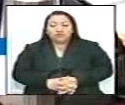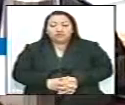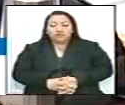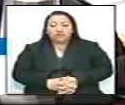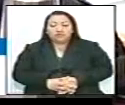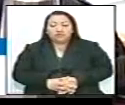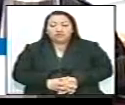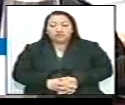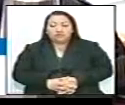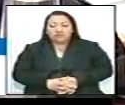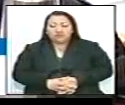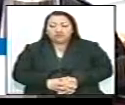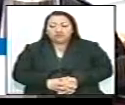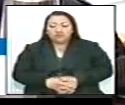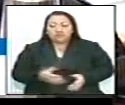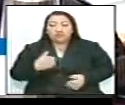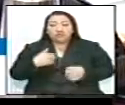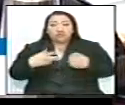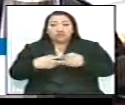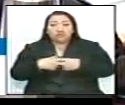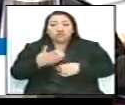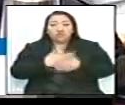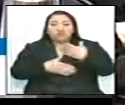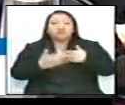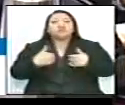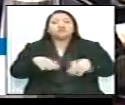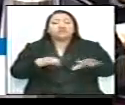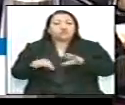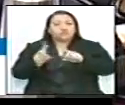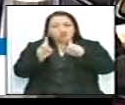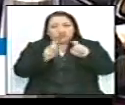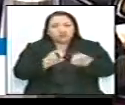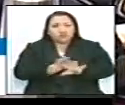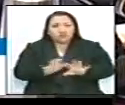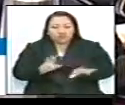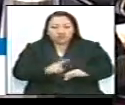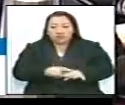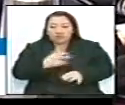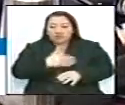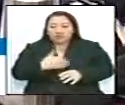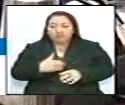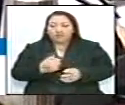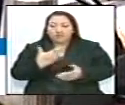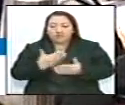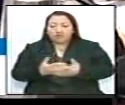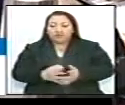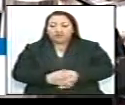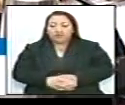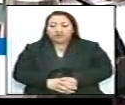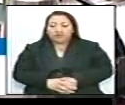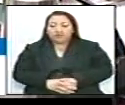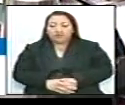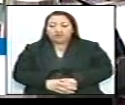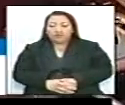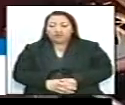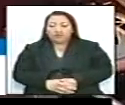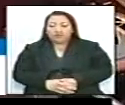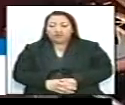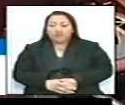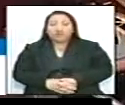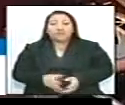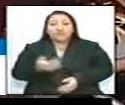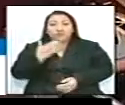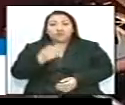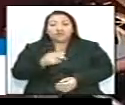Presidenta, yo en mi interrupción anterior ya formulé la pregunta que quería hacerle al presidente Ticona. Gracias. Gracias, congresista